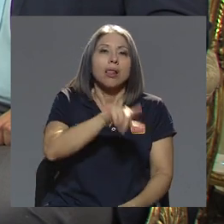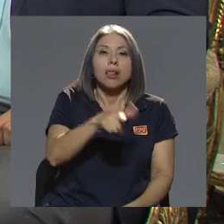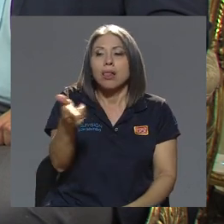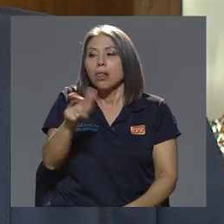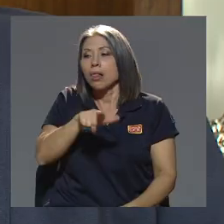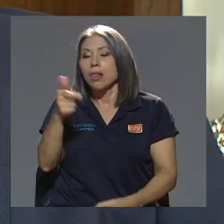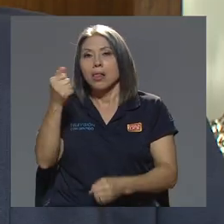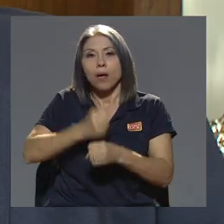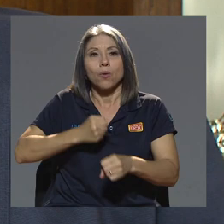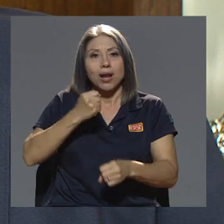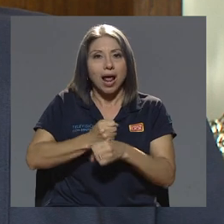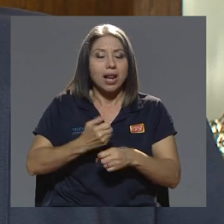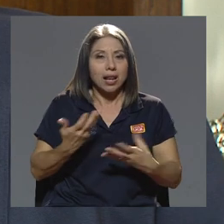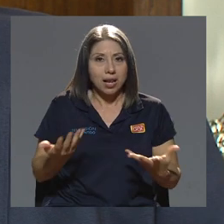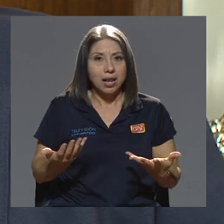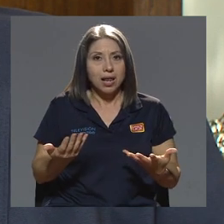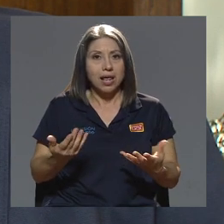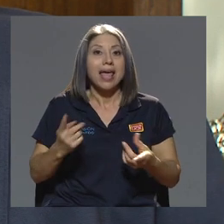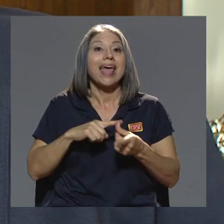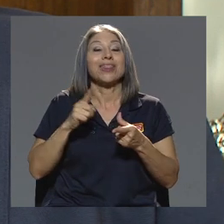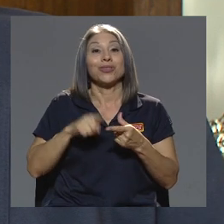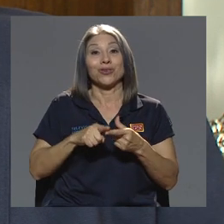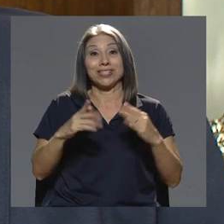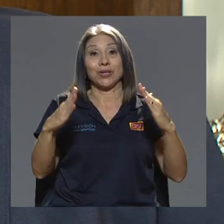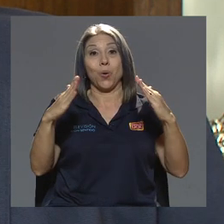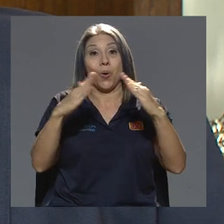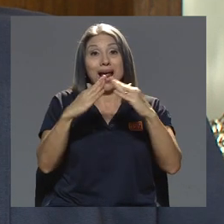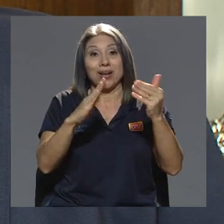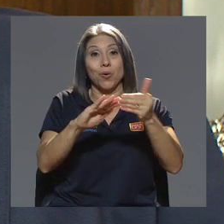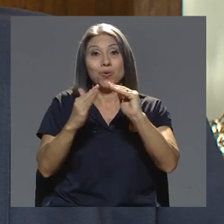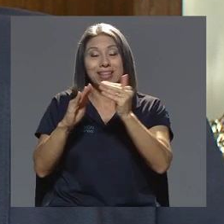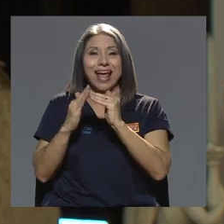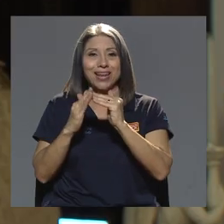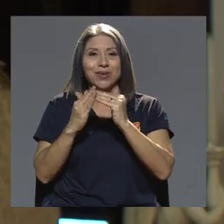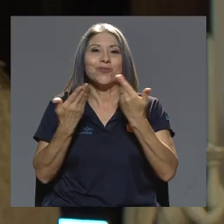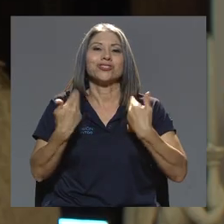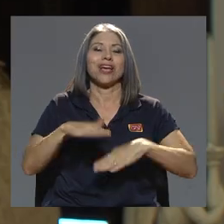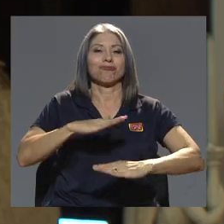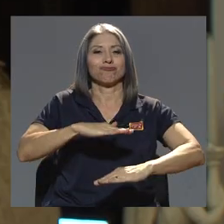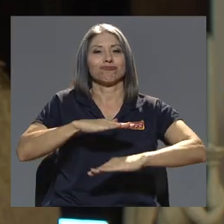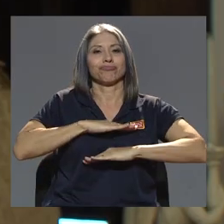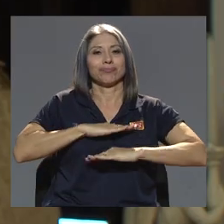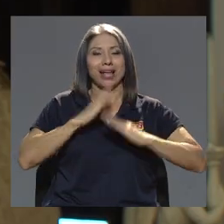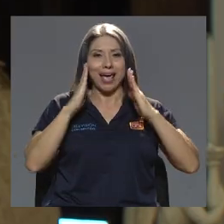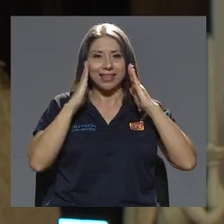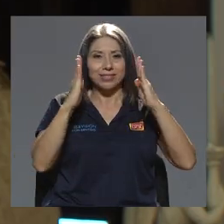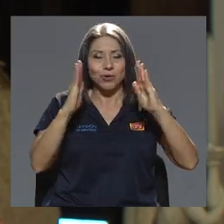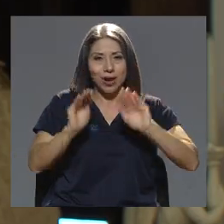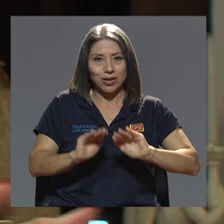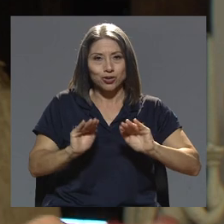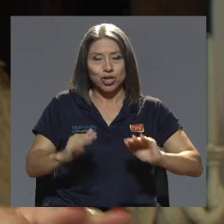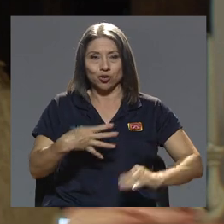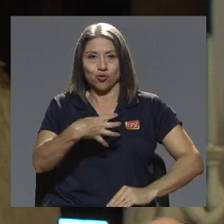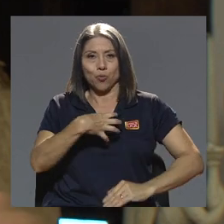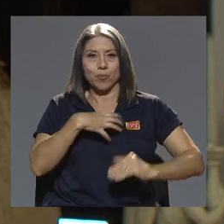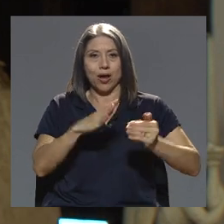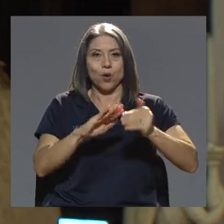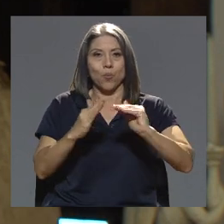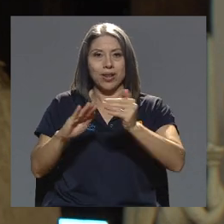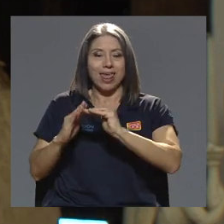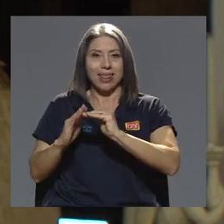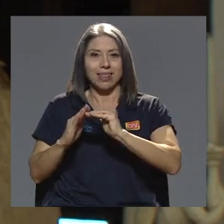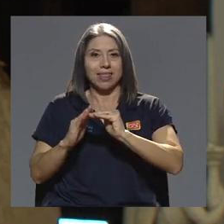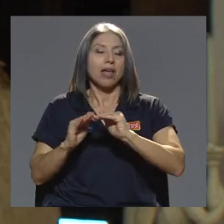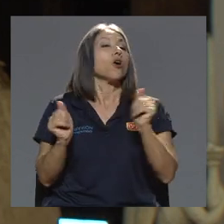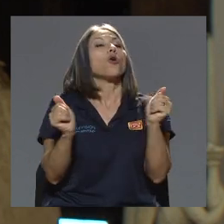hogares venían a cubrir esa necesidad de atención de los niños en la propia comunidad, con una variación de las